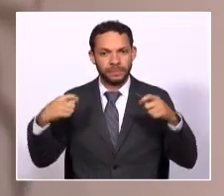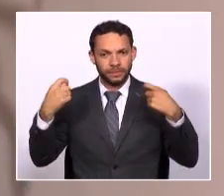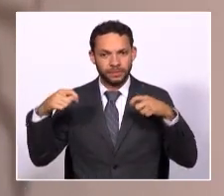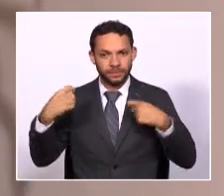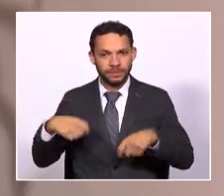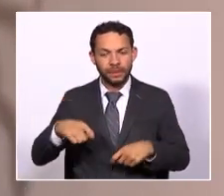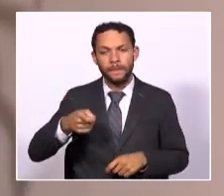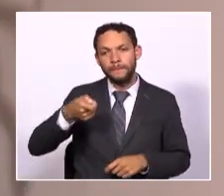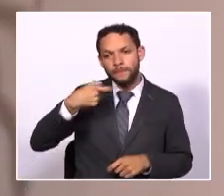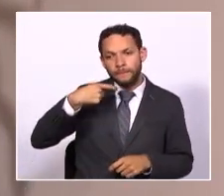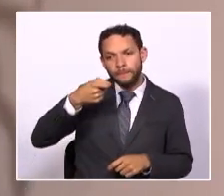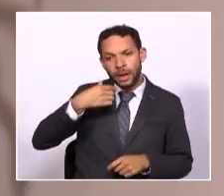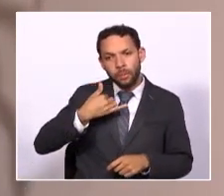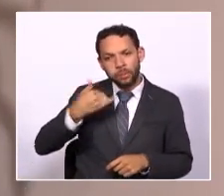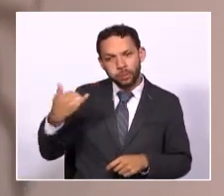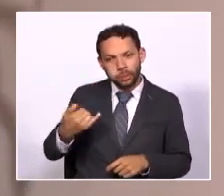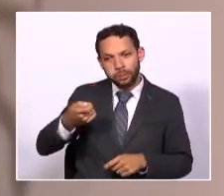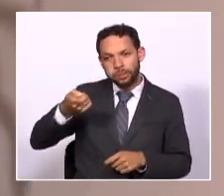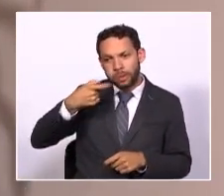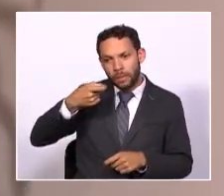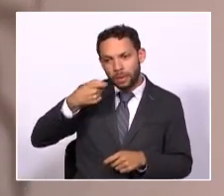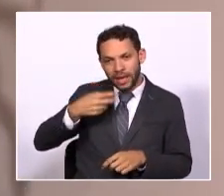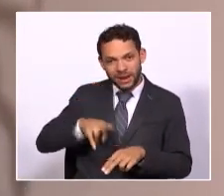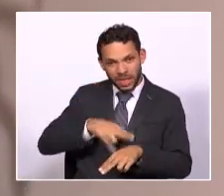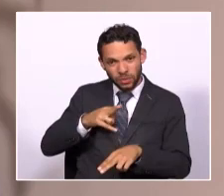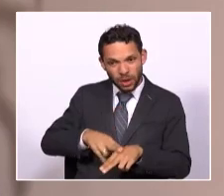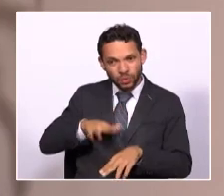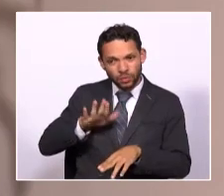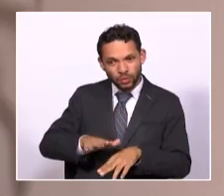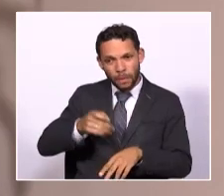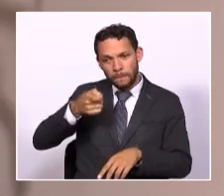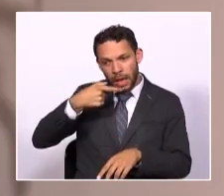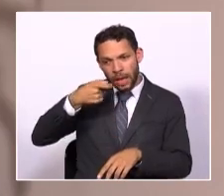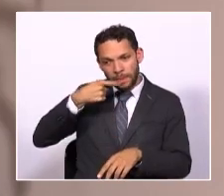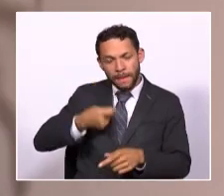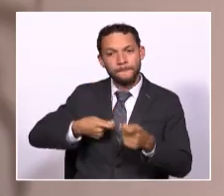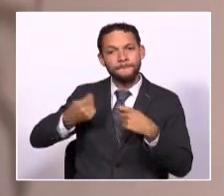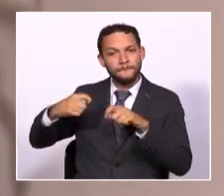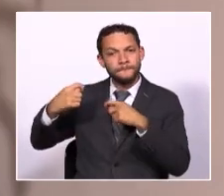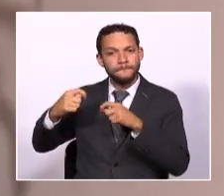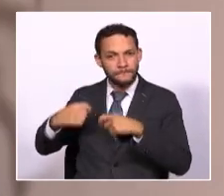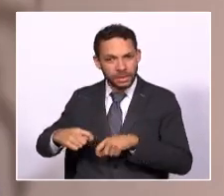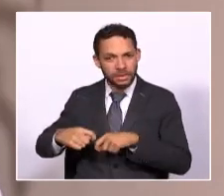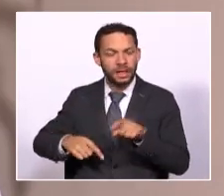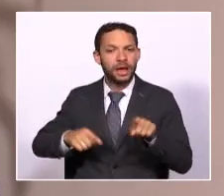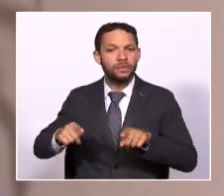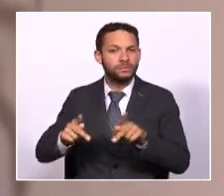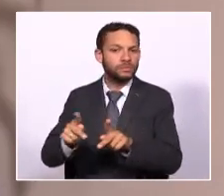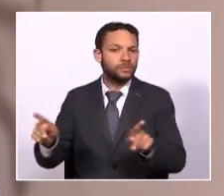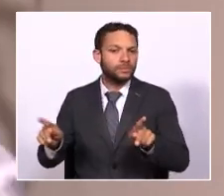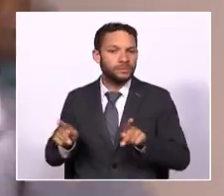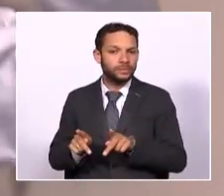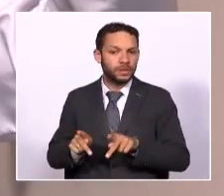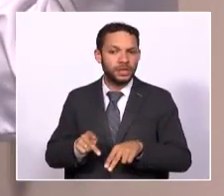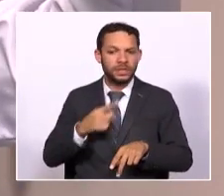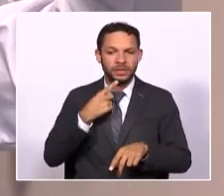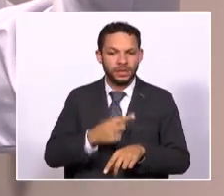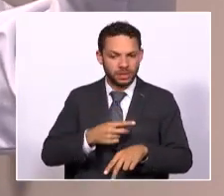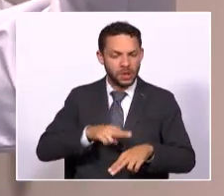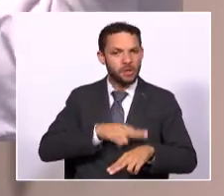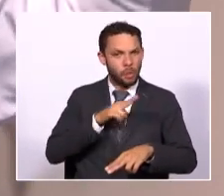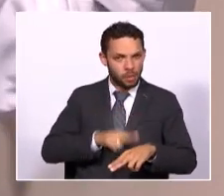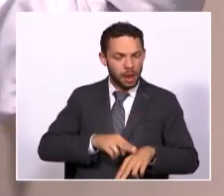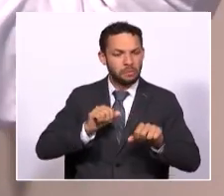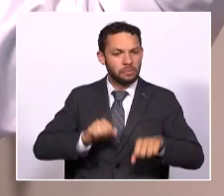escondido, en tiendas naturistas o en algunas droguerías o en algunas partes, que dicen ser naturales y que las hacen